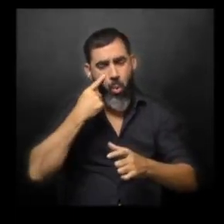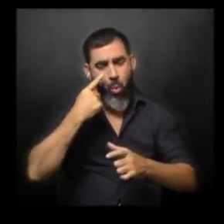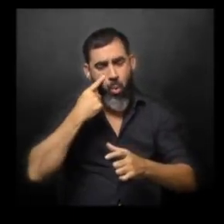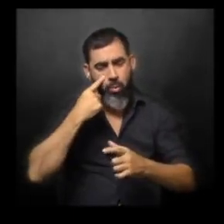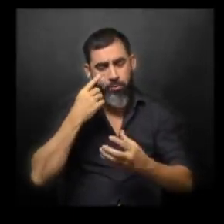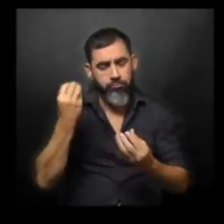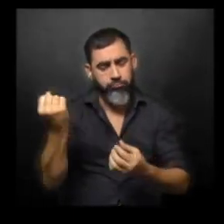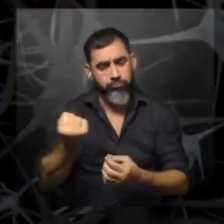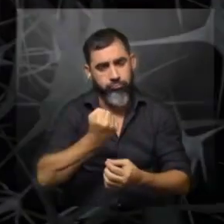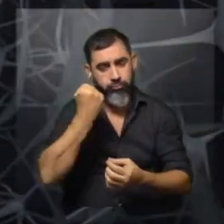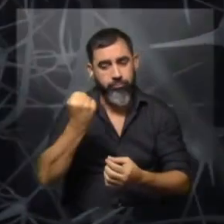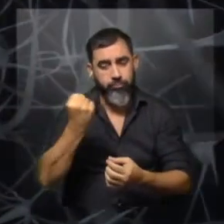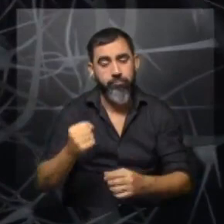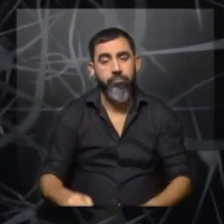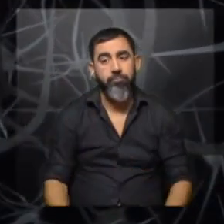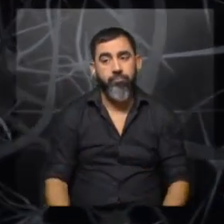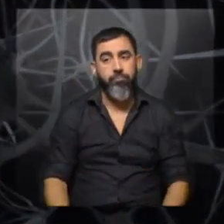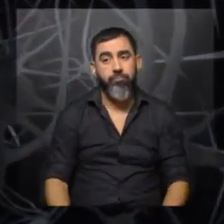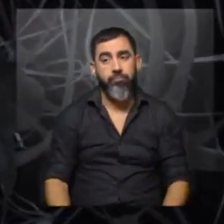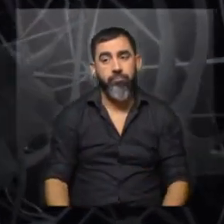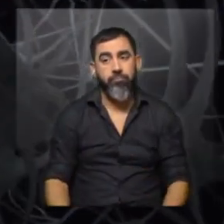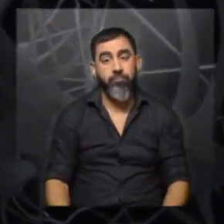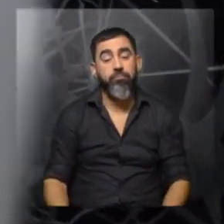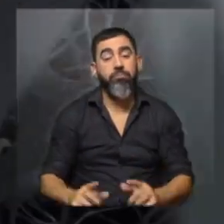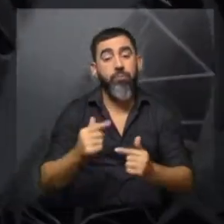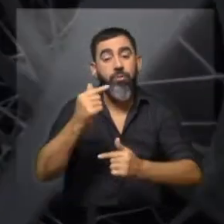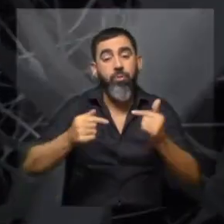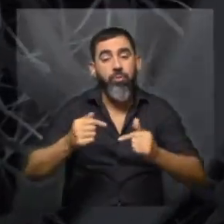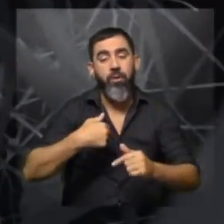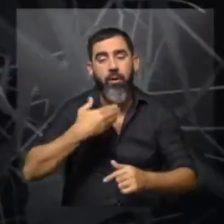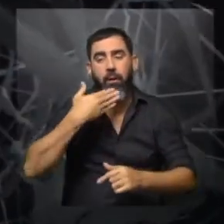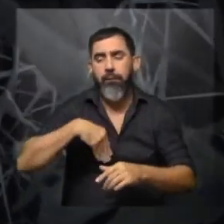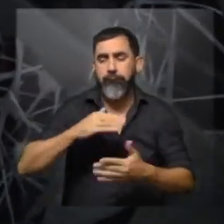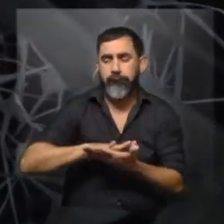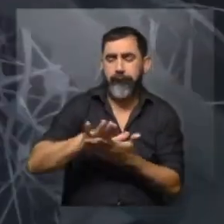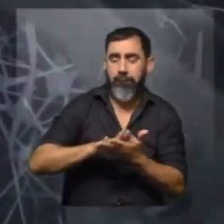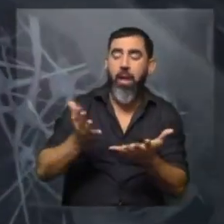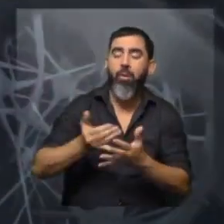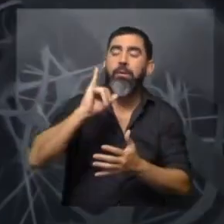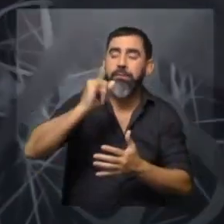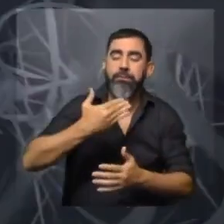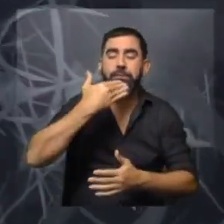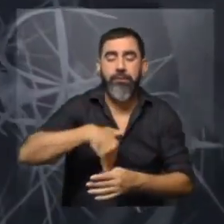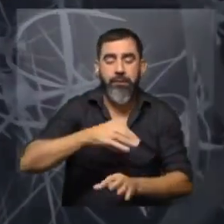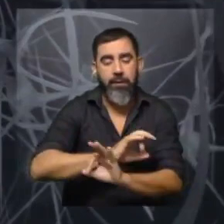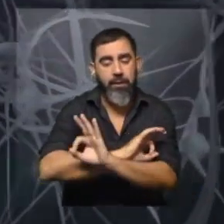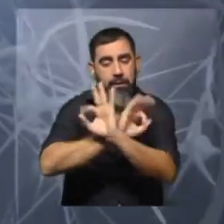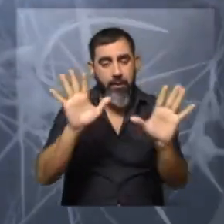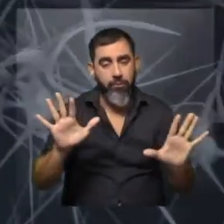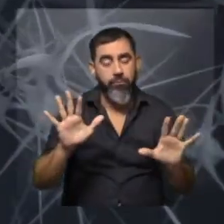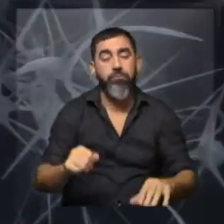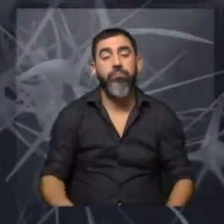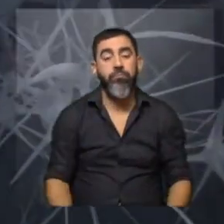mucho. Y muchas cosas que no se entendían llegaron a entenderse. Entonces,